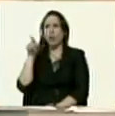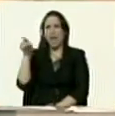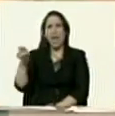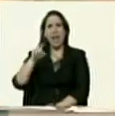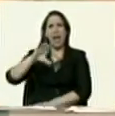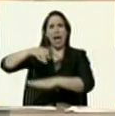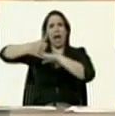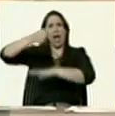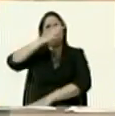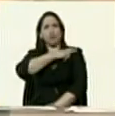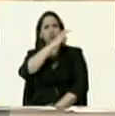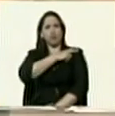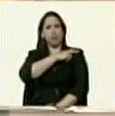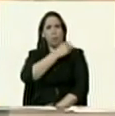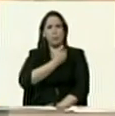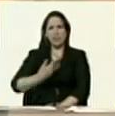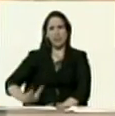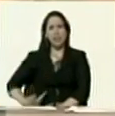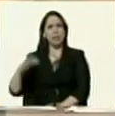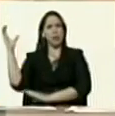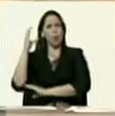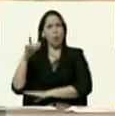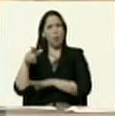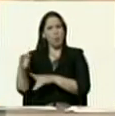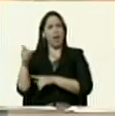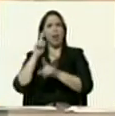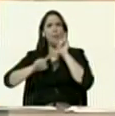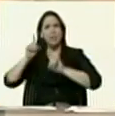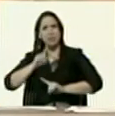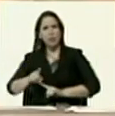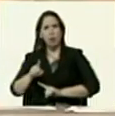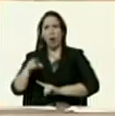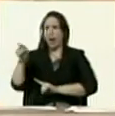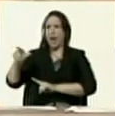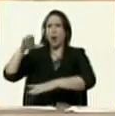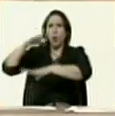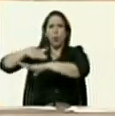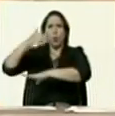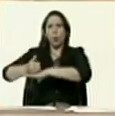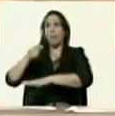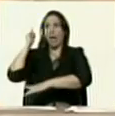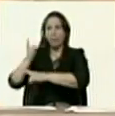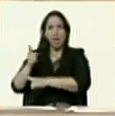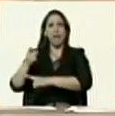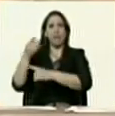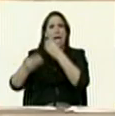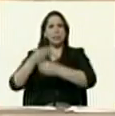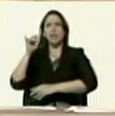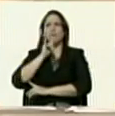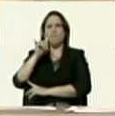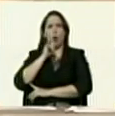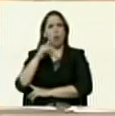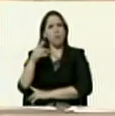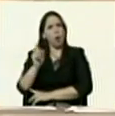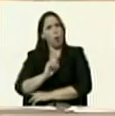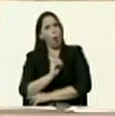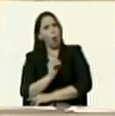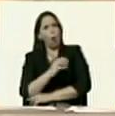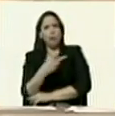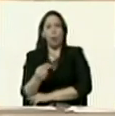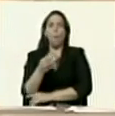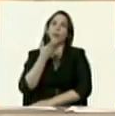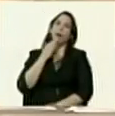mandatario, el que tiene el mandato. Duque es el que tiene que revisar un informe, ¿o no? Si yo